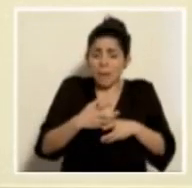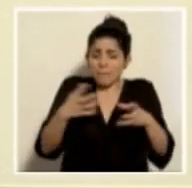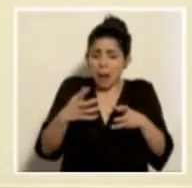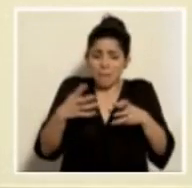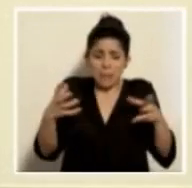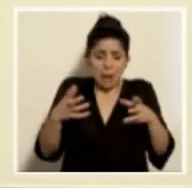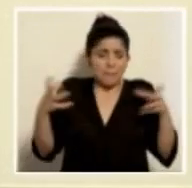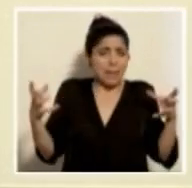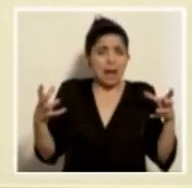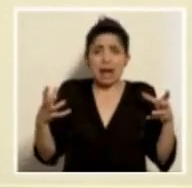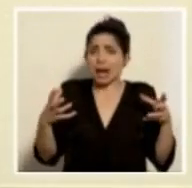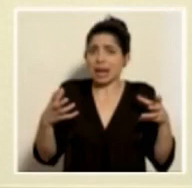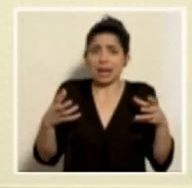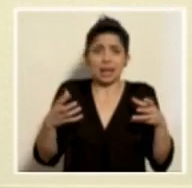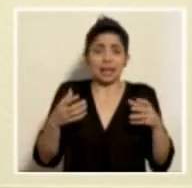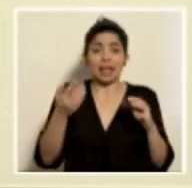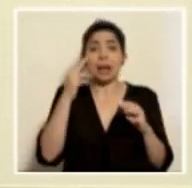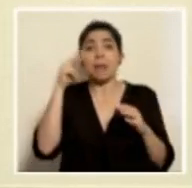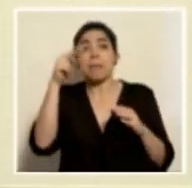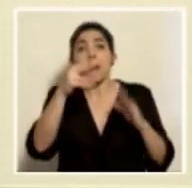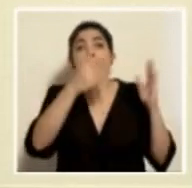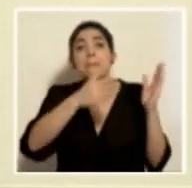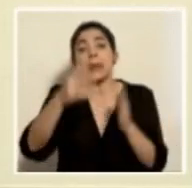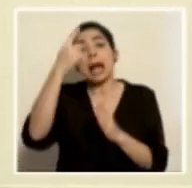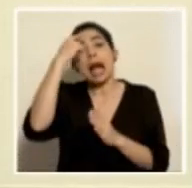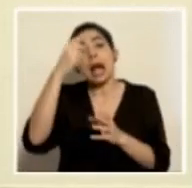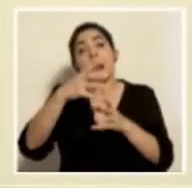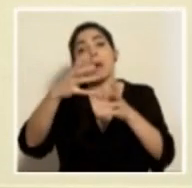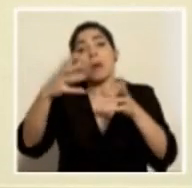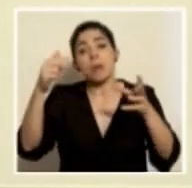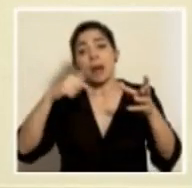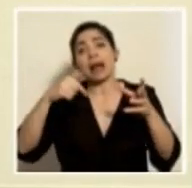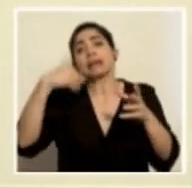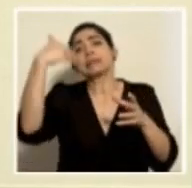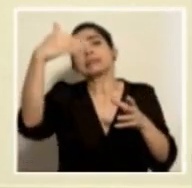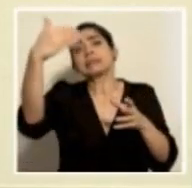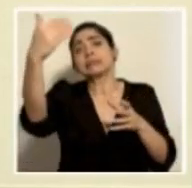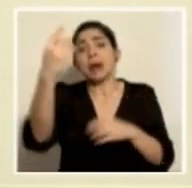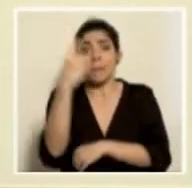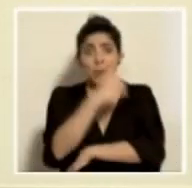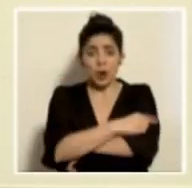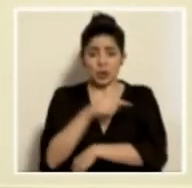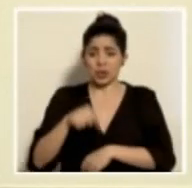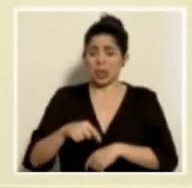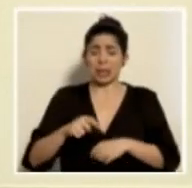en realidad de las proyecciones que teníamos por día, de casos por día.